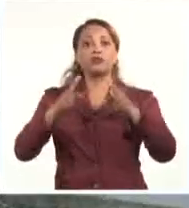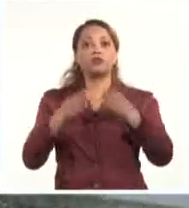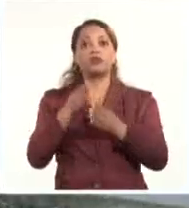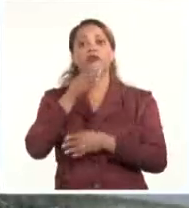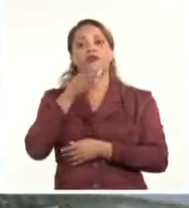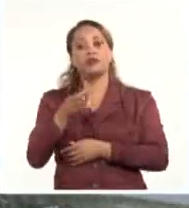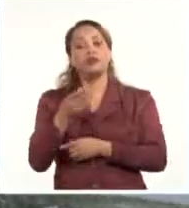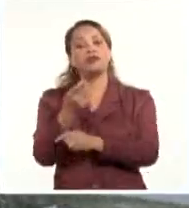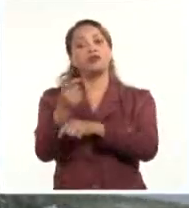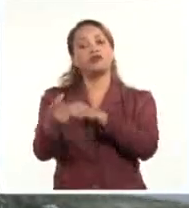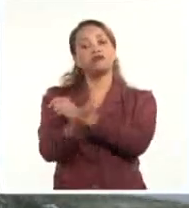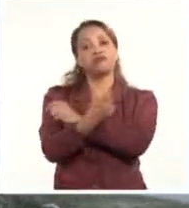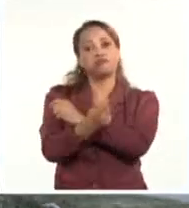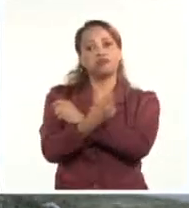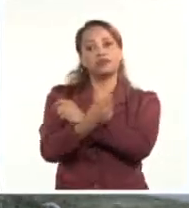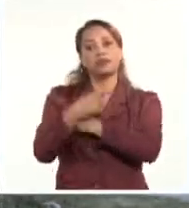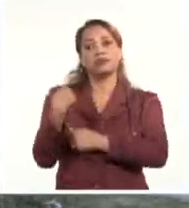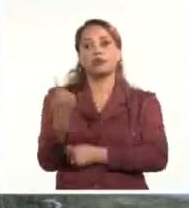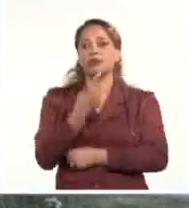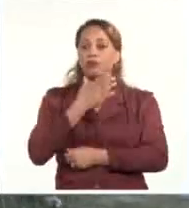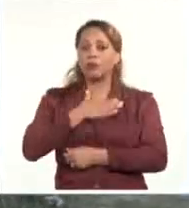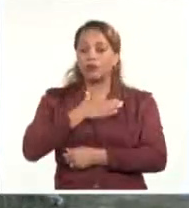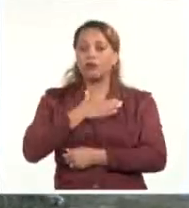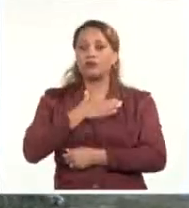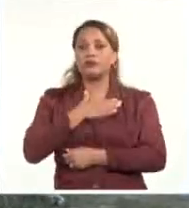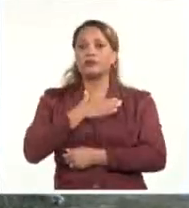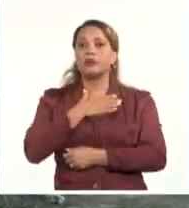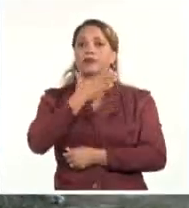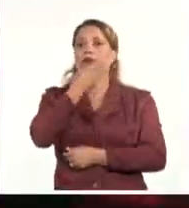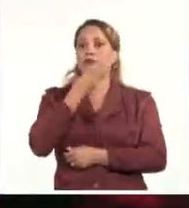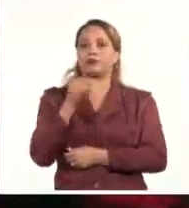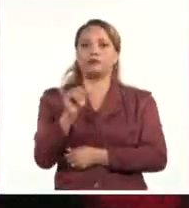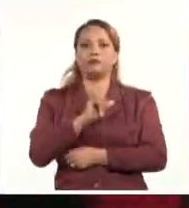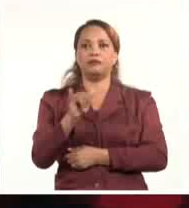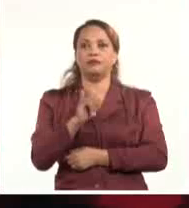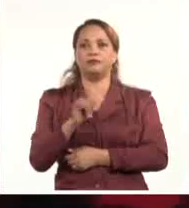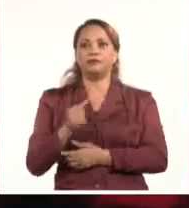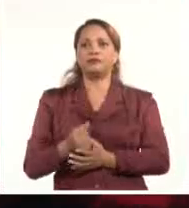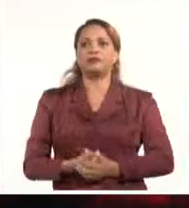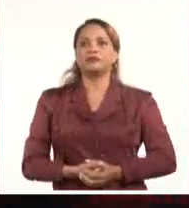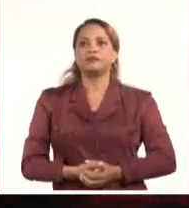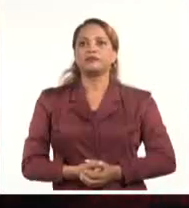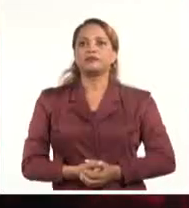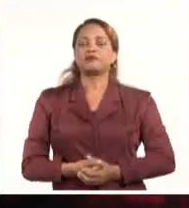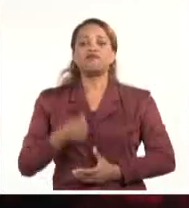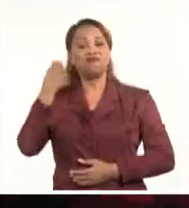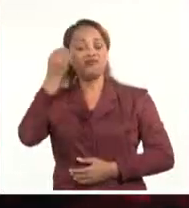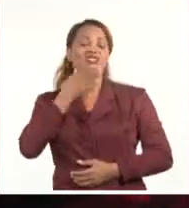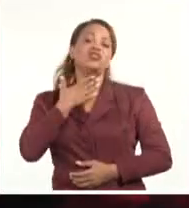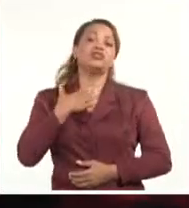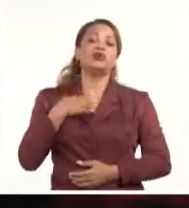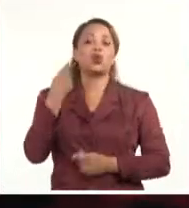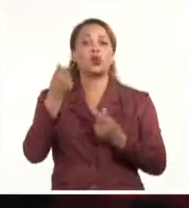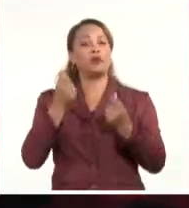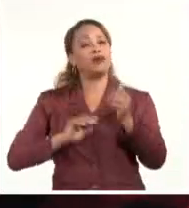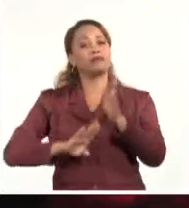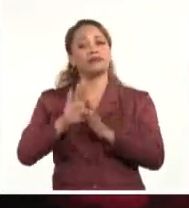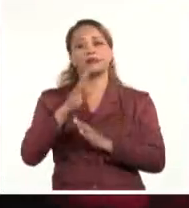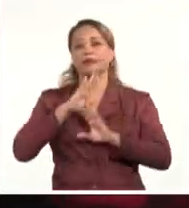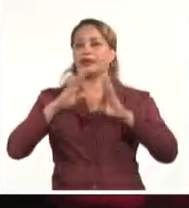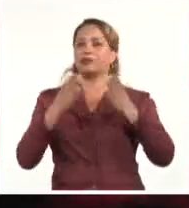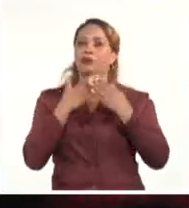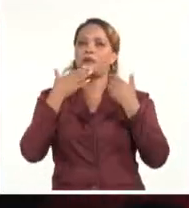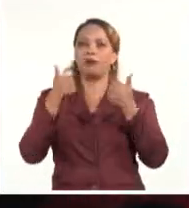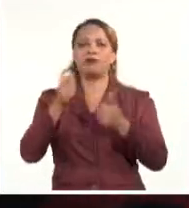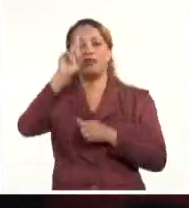Fidel hizo para nuestra juventud también. Que la economía mejore, que todo mejore. Y